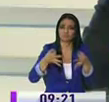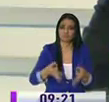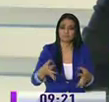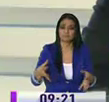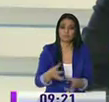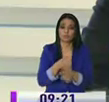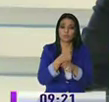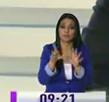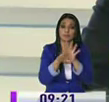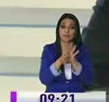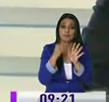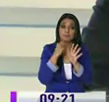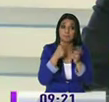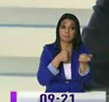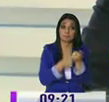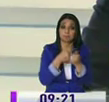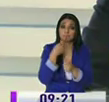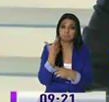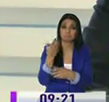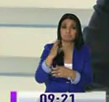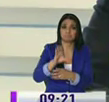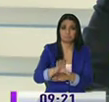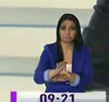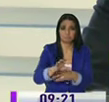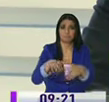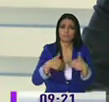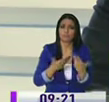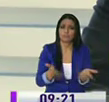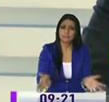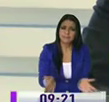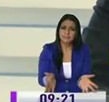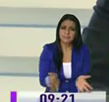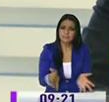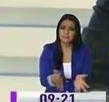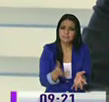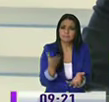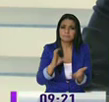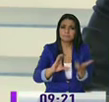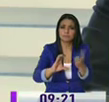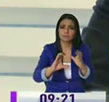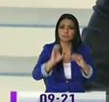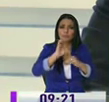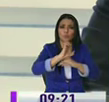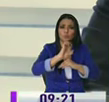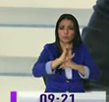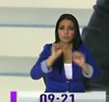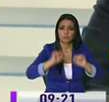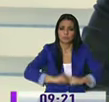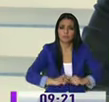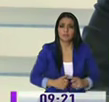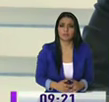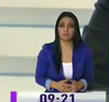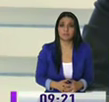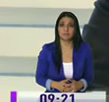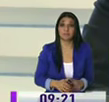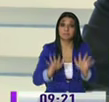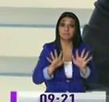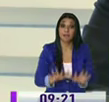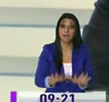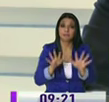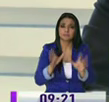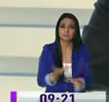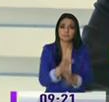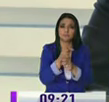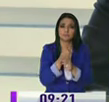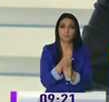jurídica para las inversiones debemos la forma de estimular esas imposiciones en hacia el ecuador y de esa forma puedes asegurar